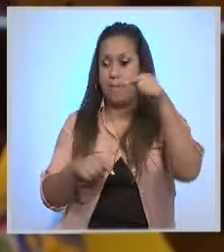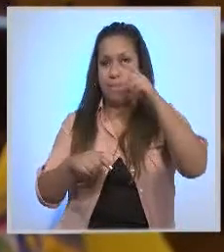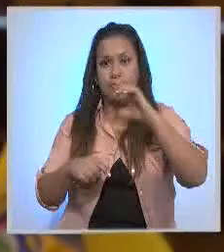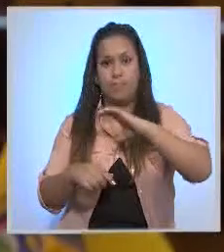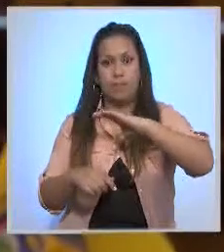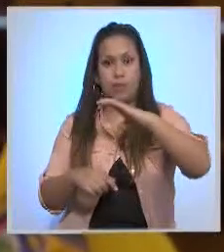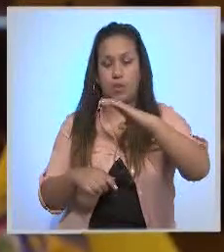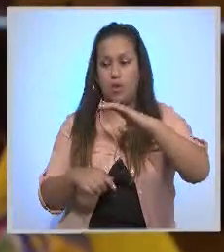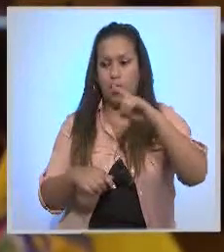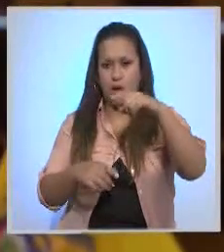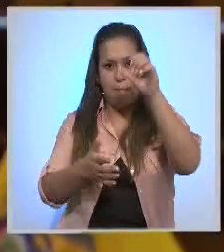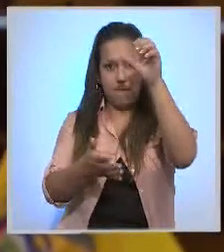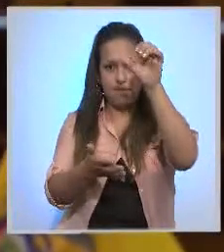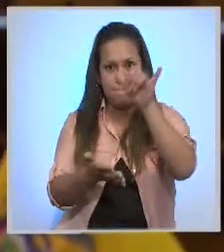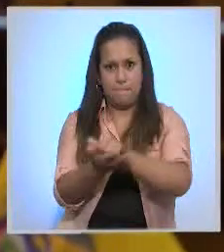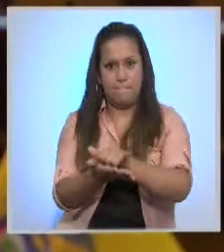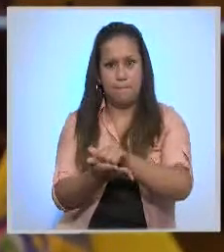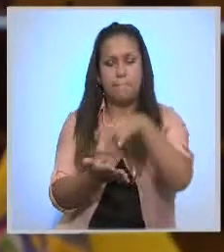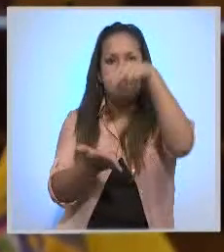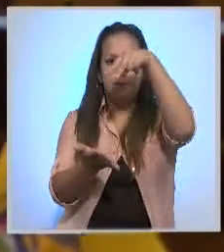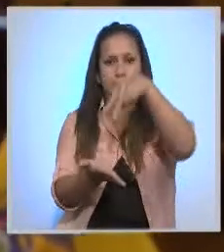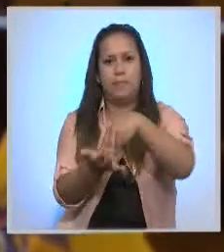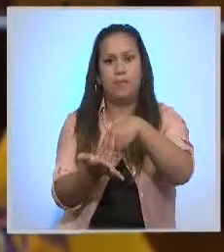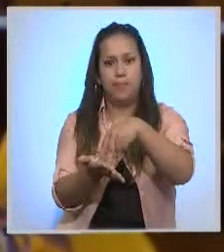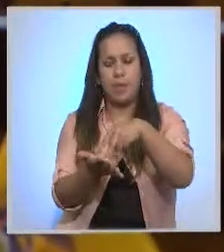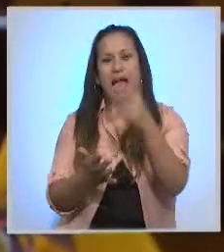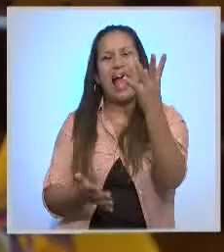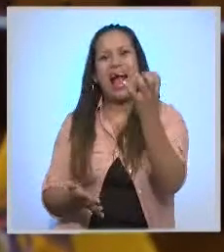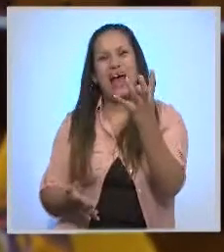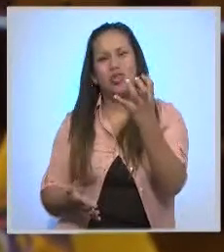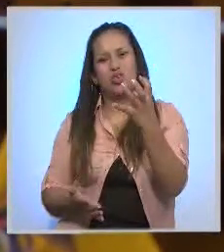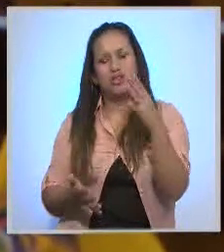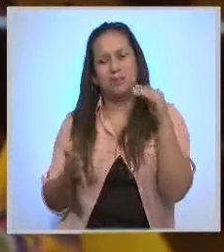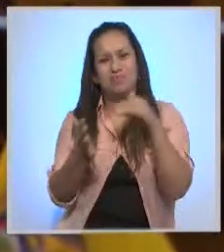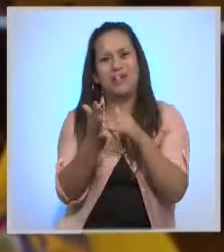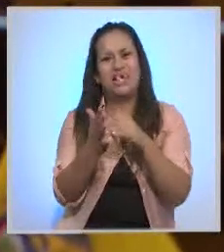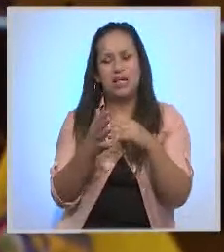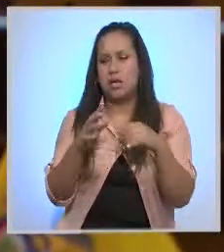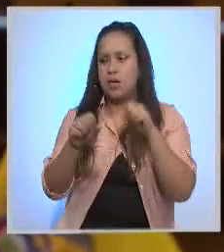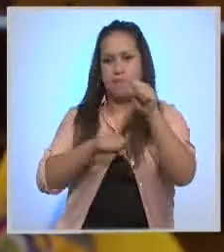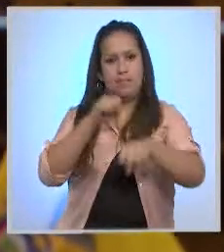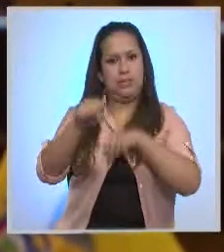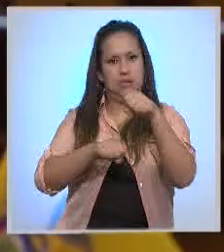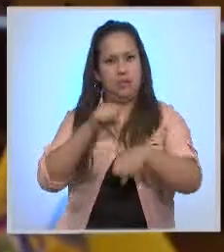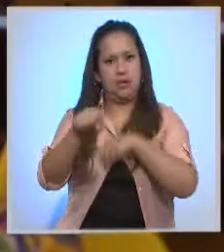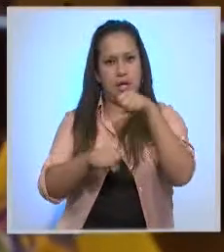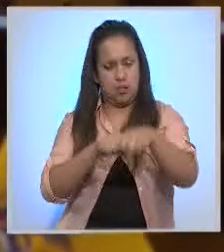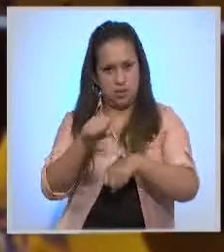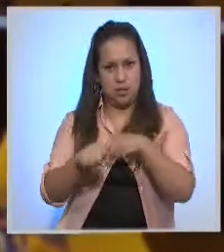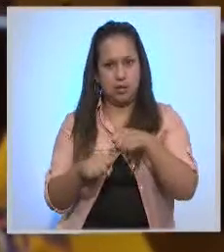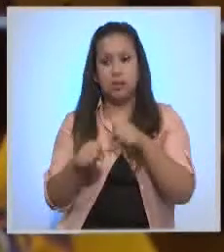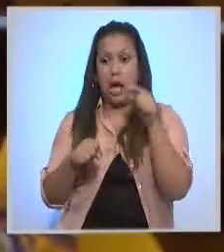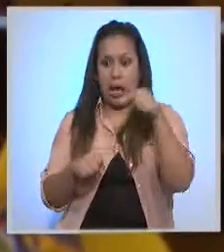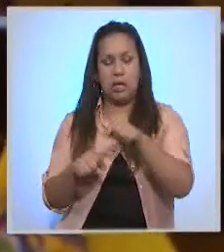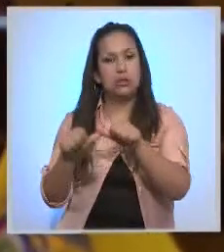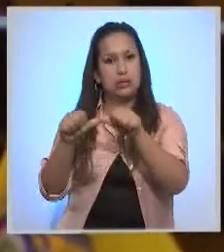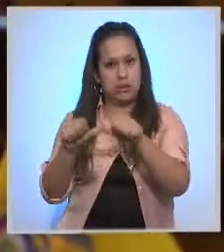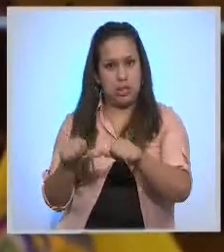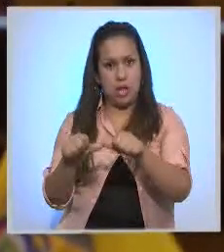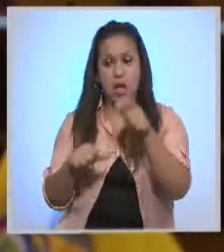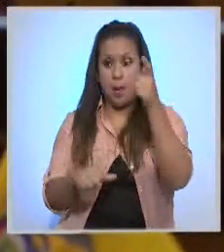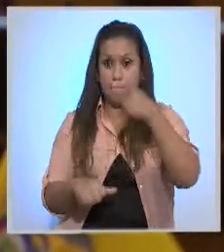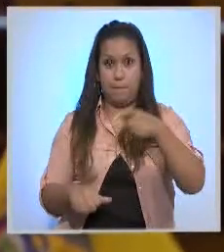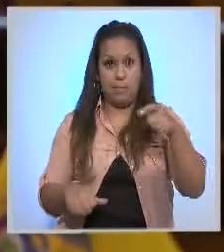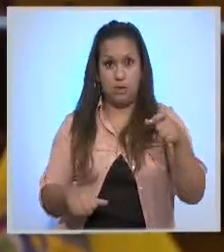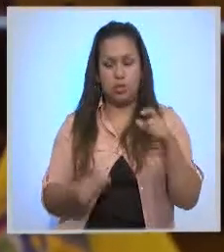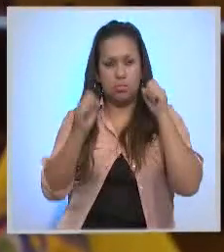para 14.000 bicicletas de estacionamiento para 14.000 bicicletas en donde el municipio va a colocar el personal de guardia de